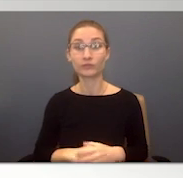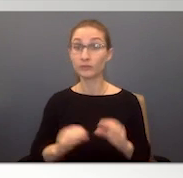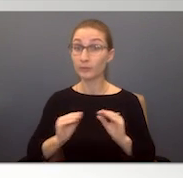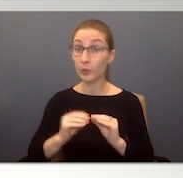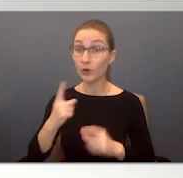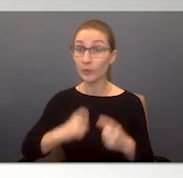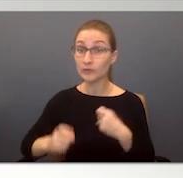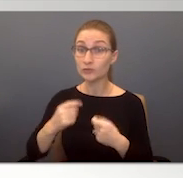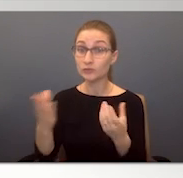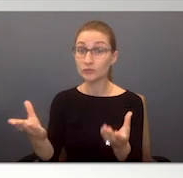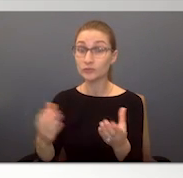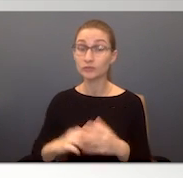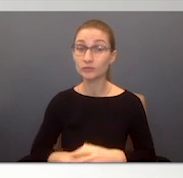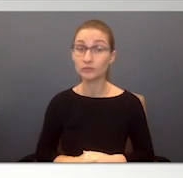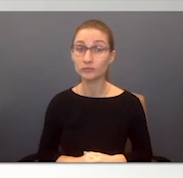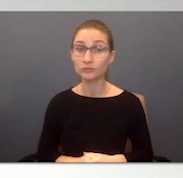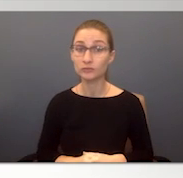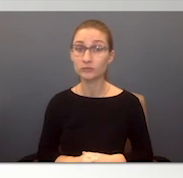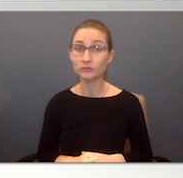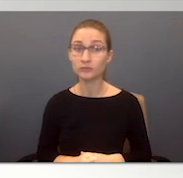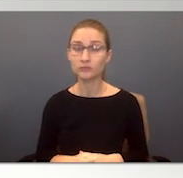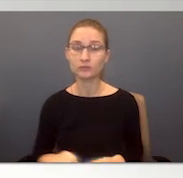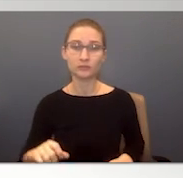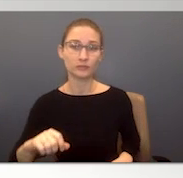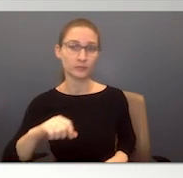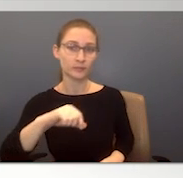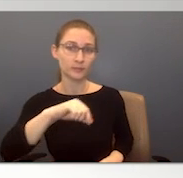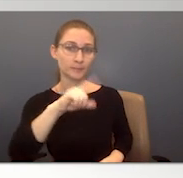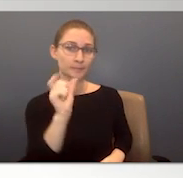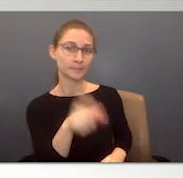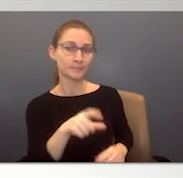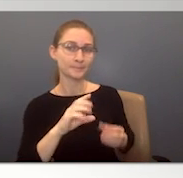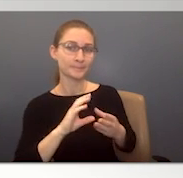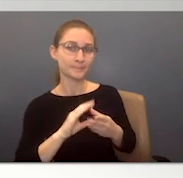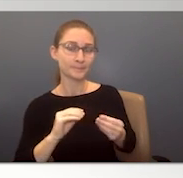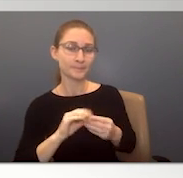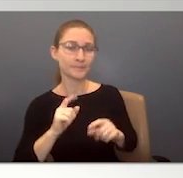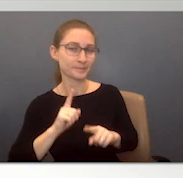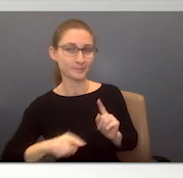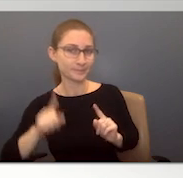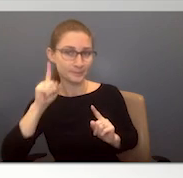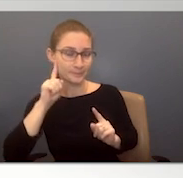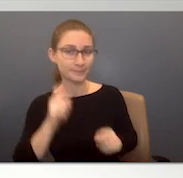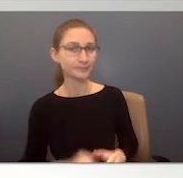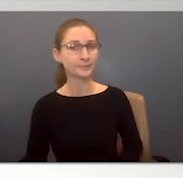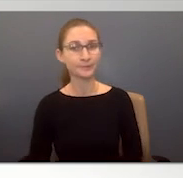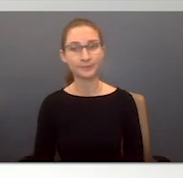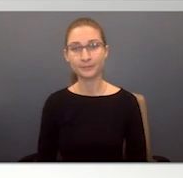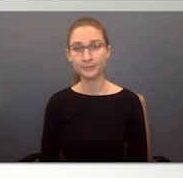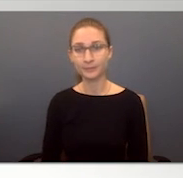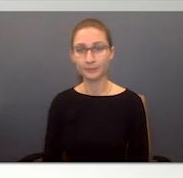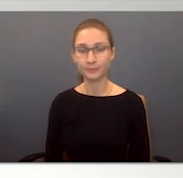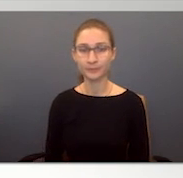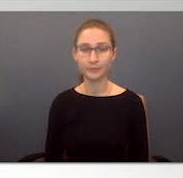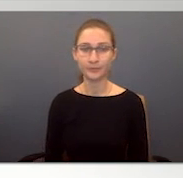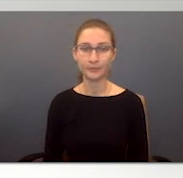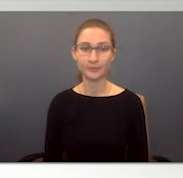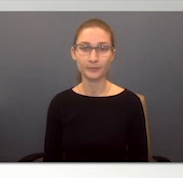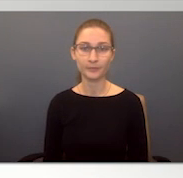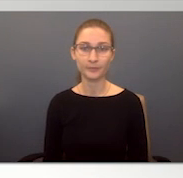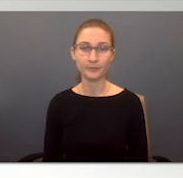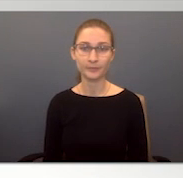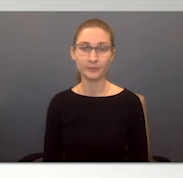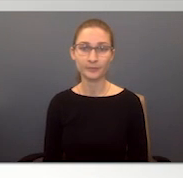other questions? ¿Alguna otra pregunta? Yo pasé, no me acuerdo cuál fue. Yo tenía,